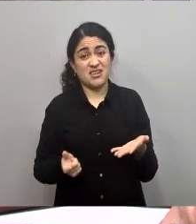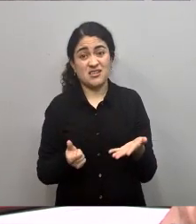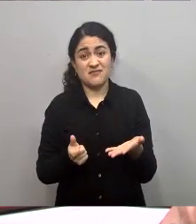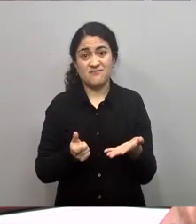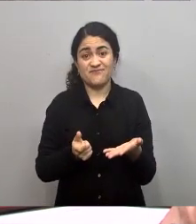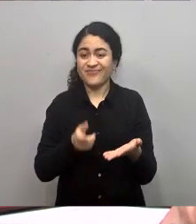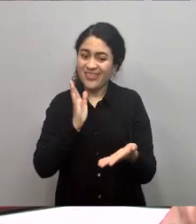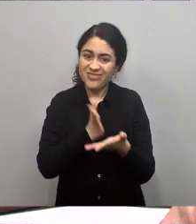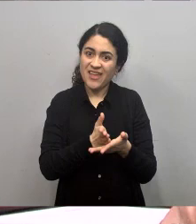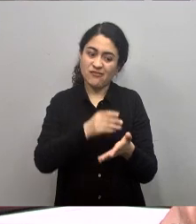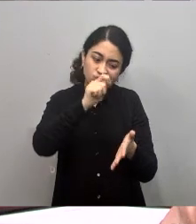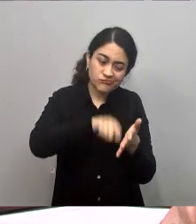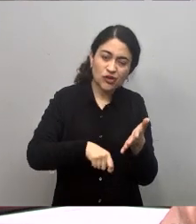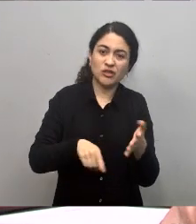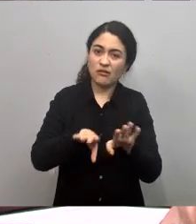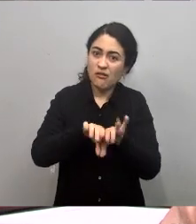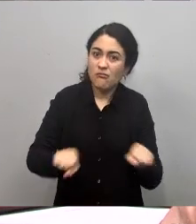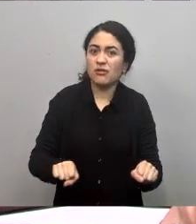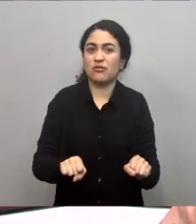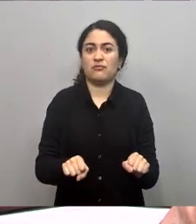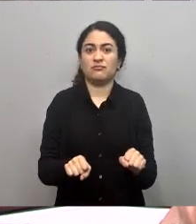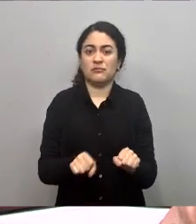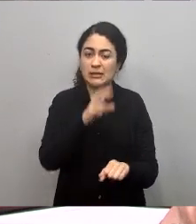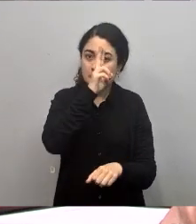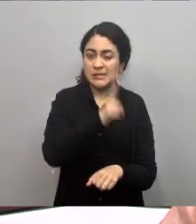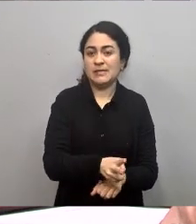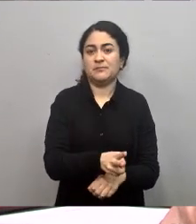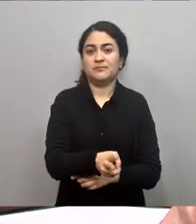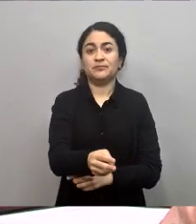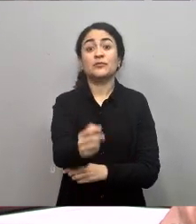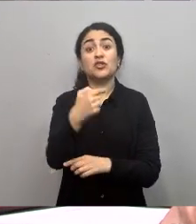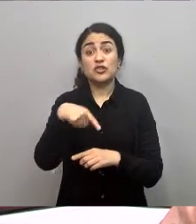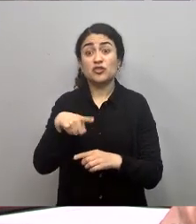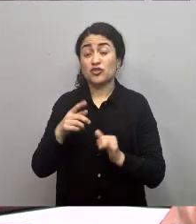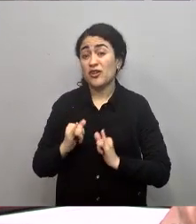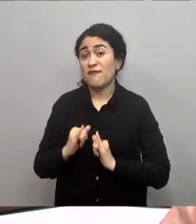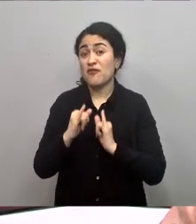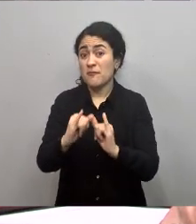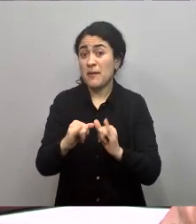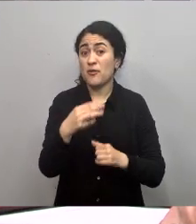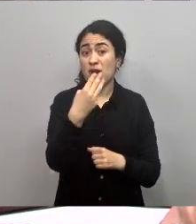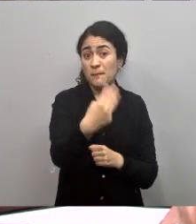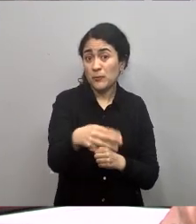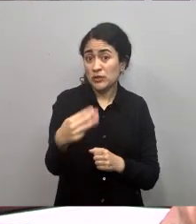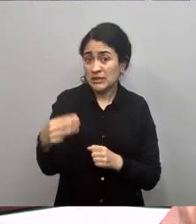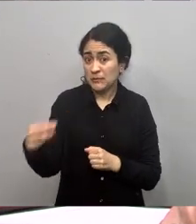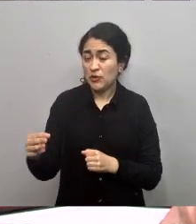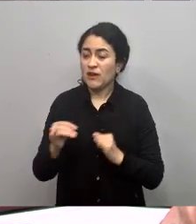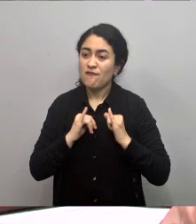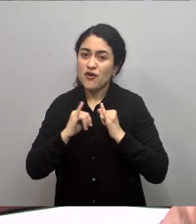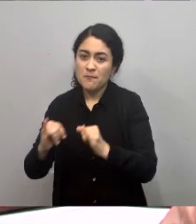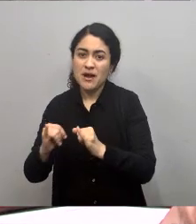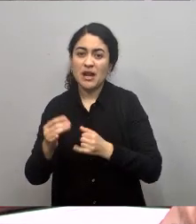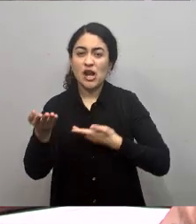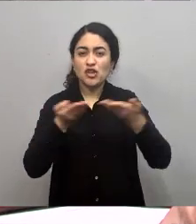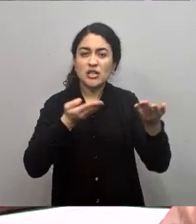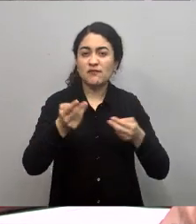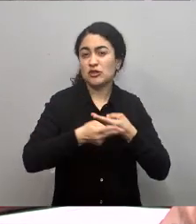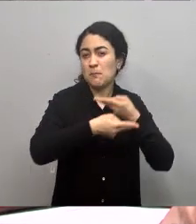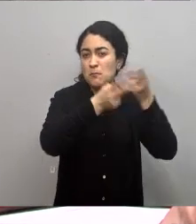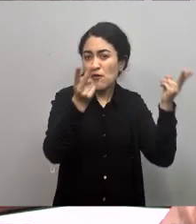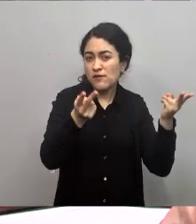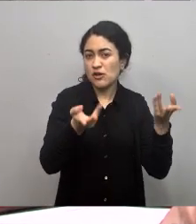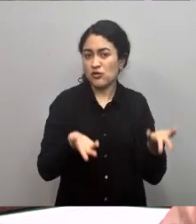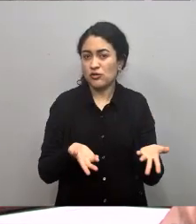demás. Entonces, yo la verdad es que el llamado y el trabajo que hemos estado haciendo es informar a los municipios, informar a los servicios públicos